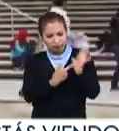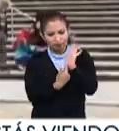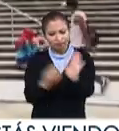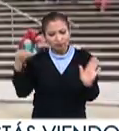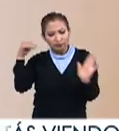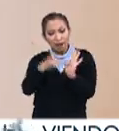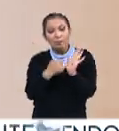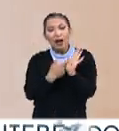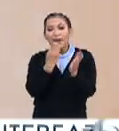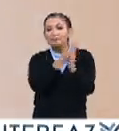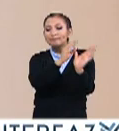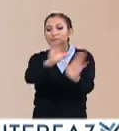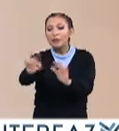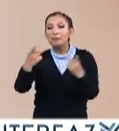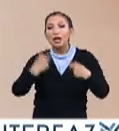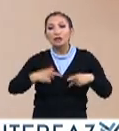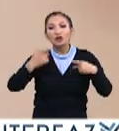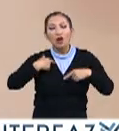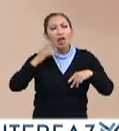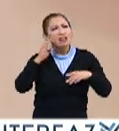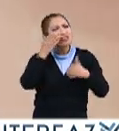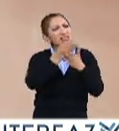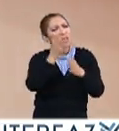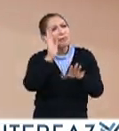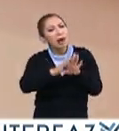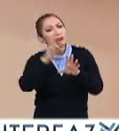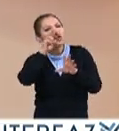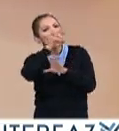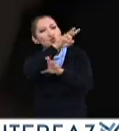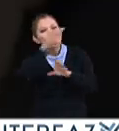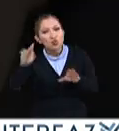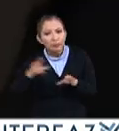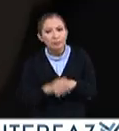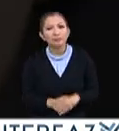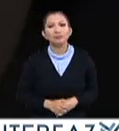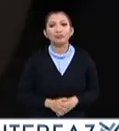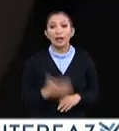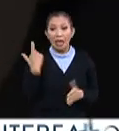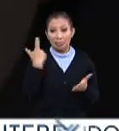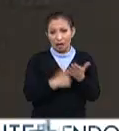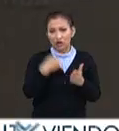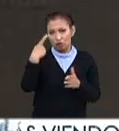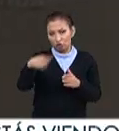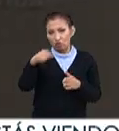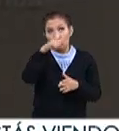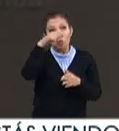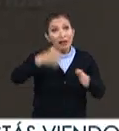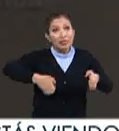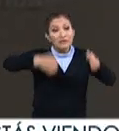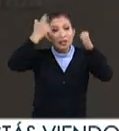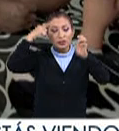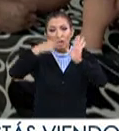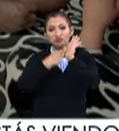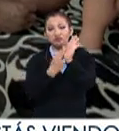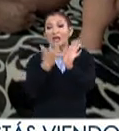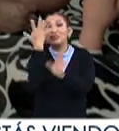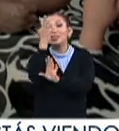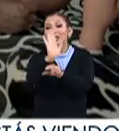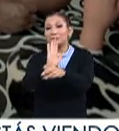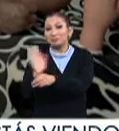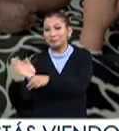para contribuir a la formación de públicos activos y mayor visibilidad. Dentro de sus instalaciones se proyectarán